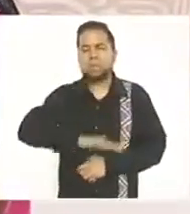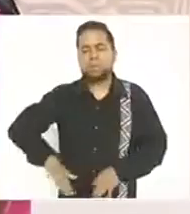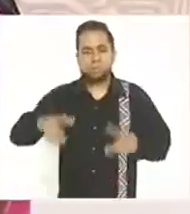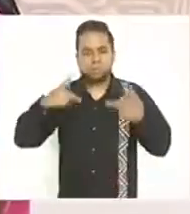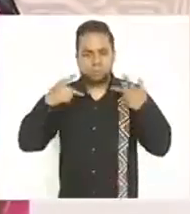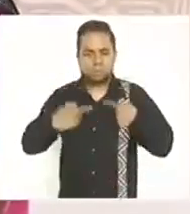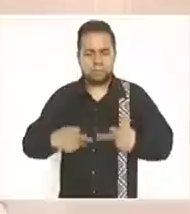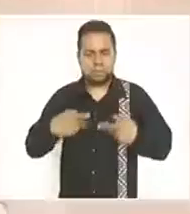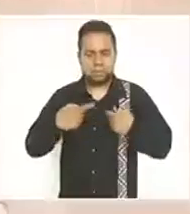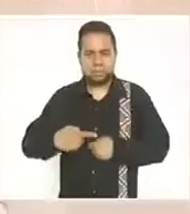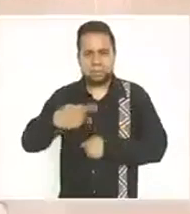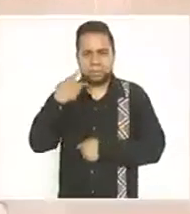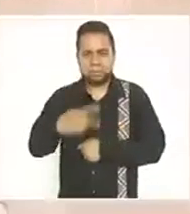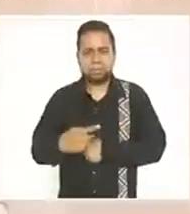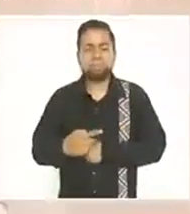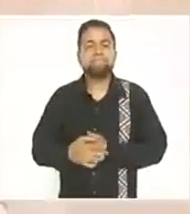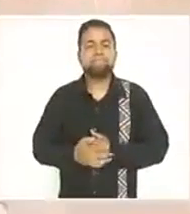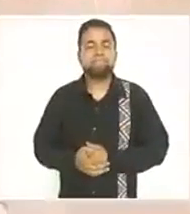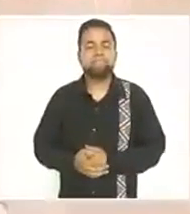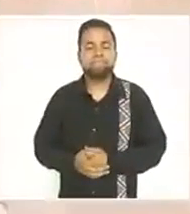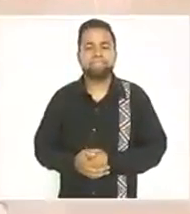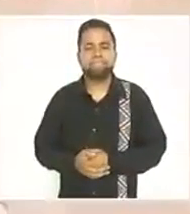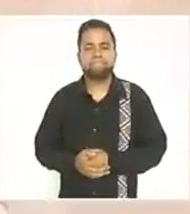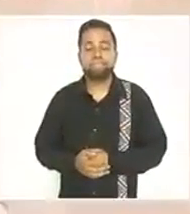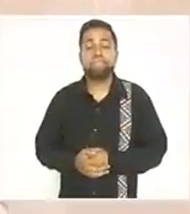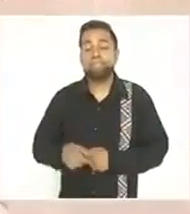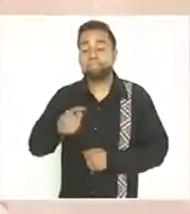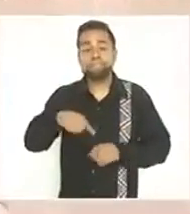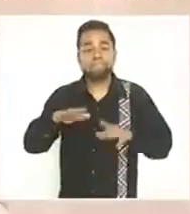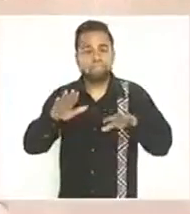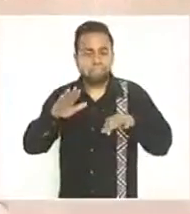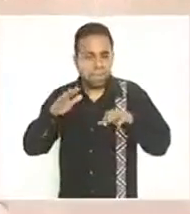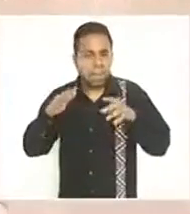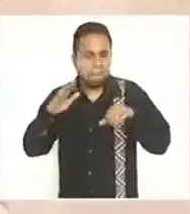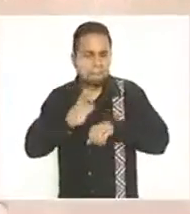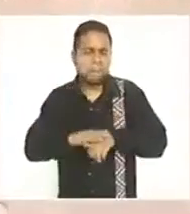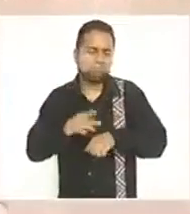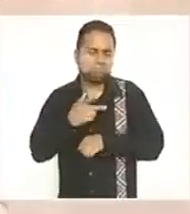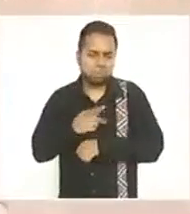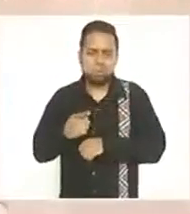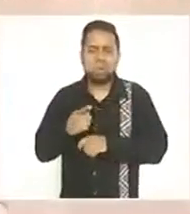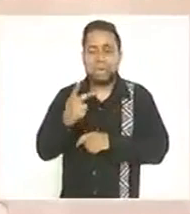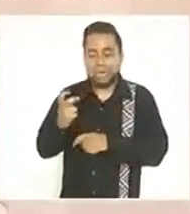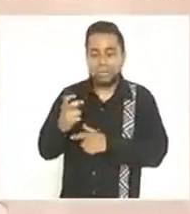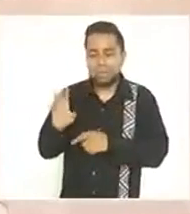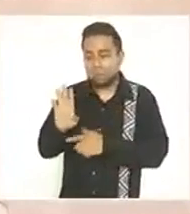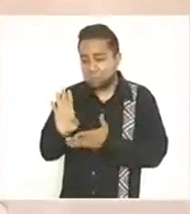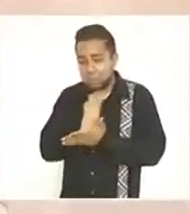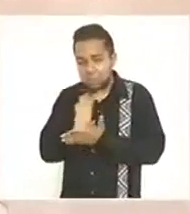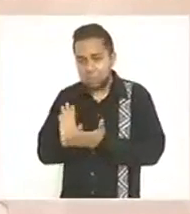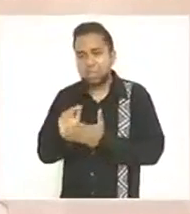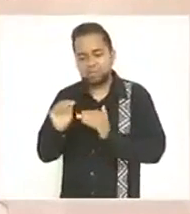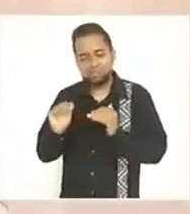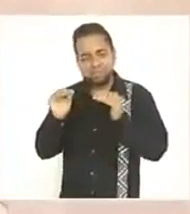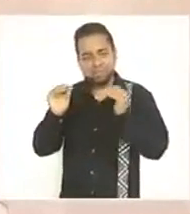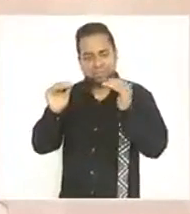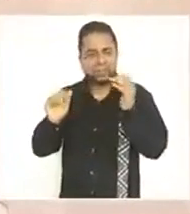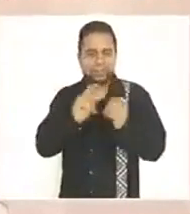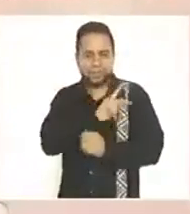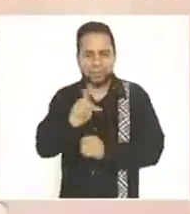pueblo. Solo alcanzando el bienestar de los más necesitados, será posible la prosperidad de